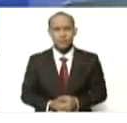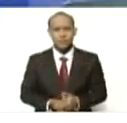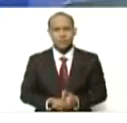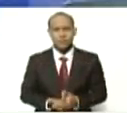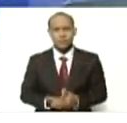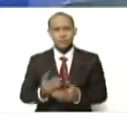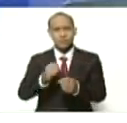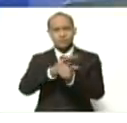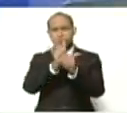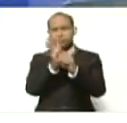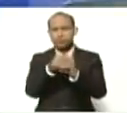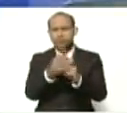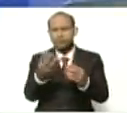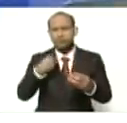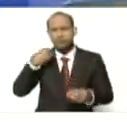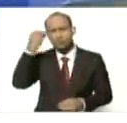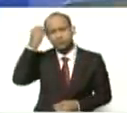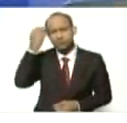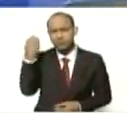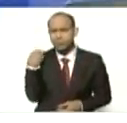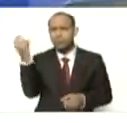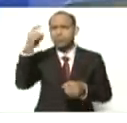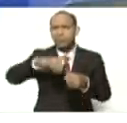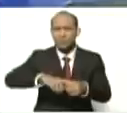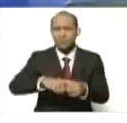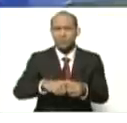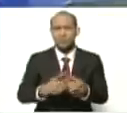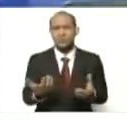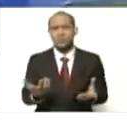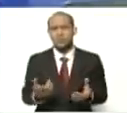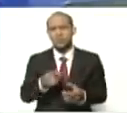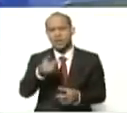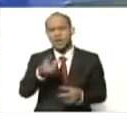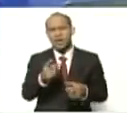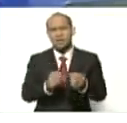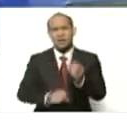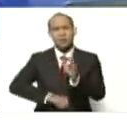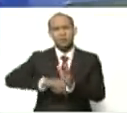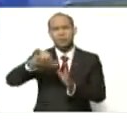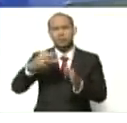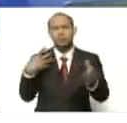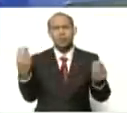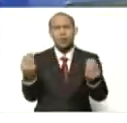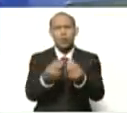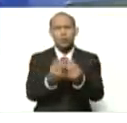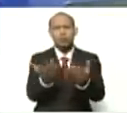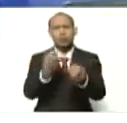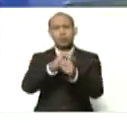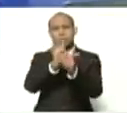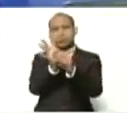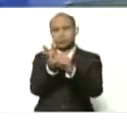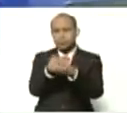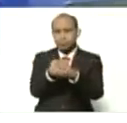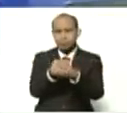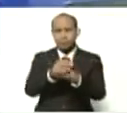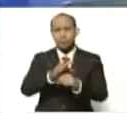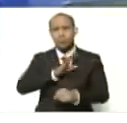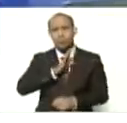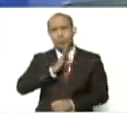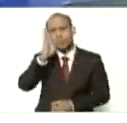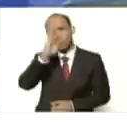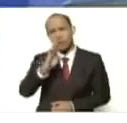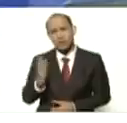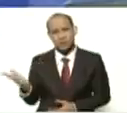silencia agregó yo de que este aumento está vinculado a la llegada de la variante brasilera